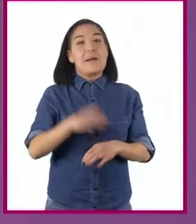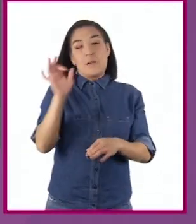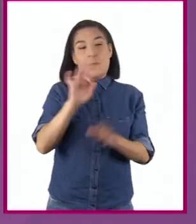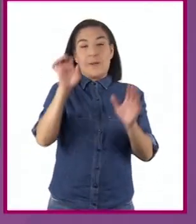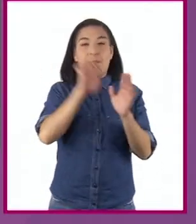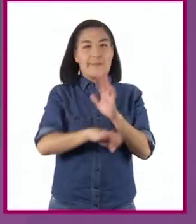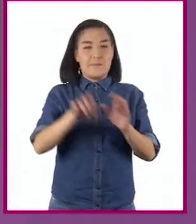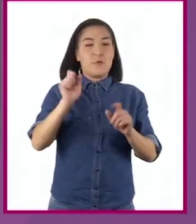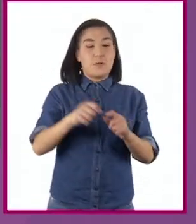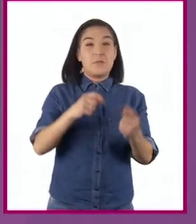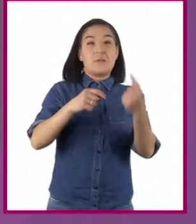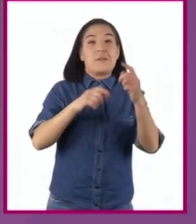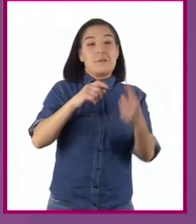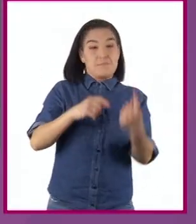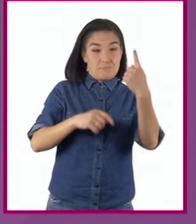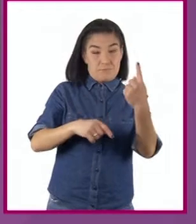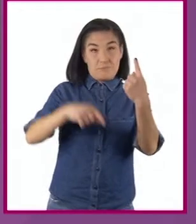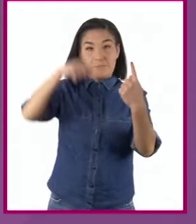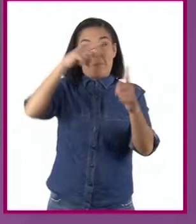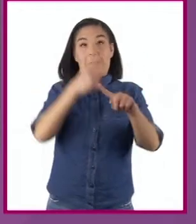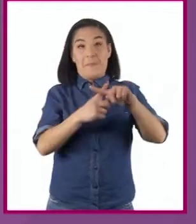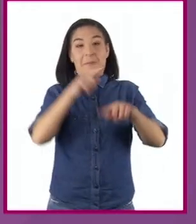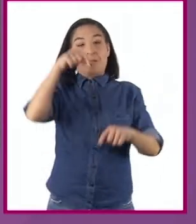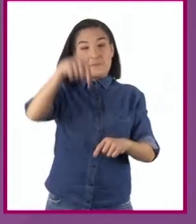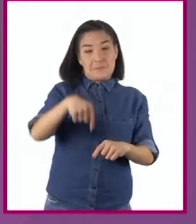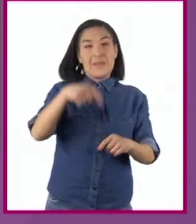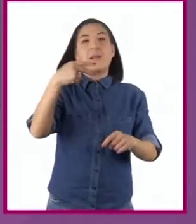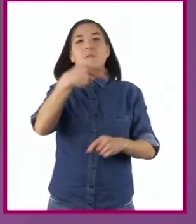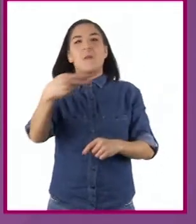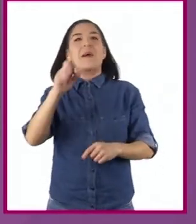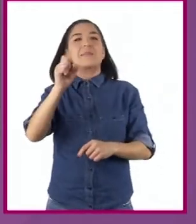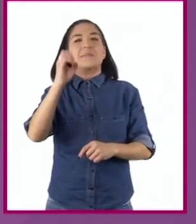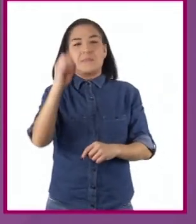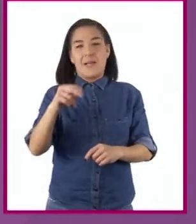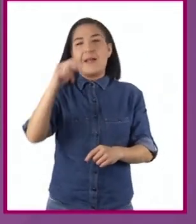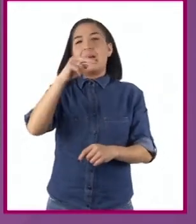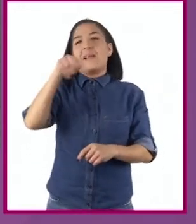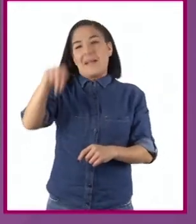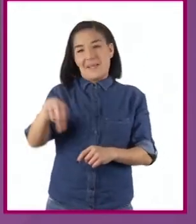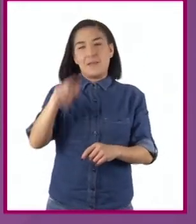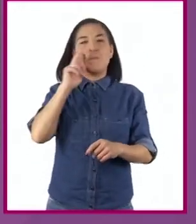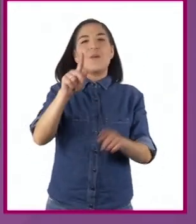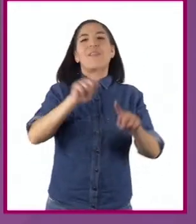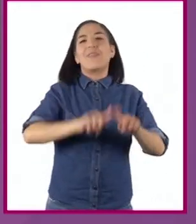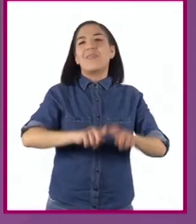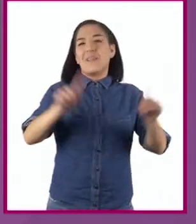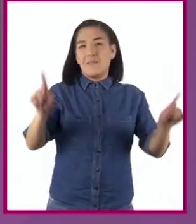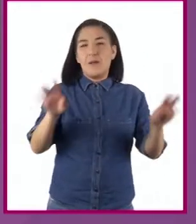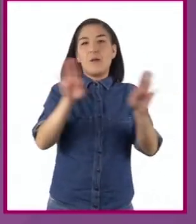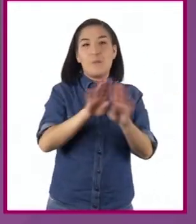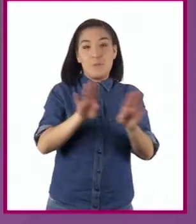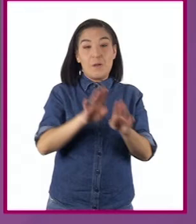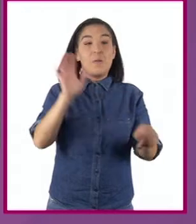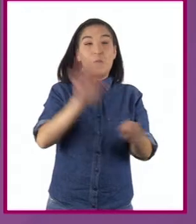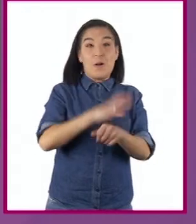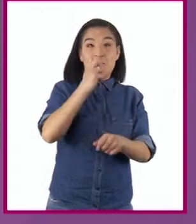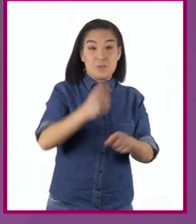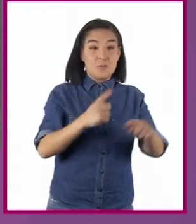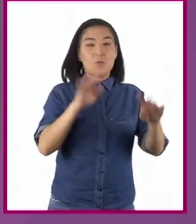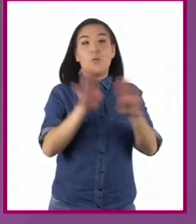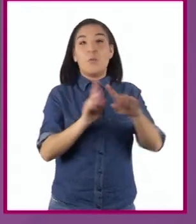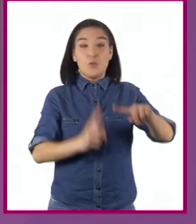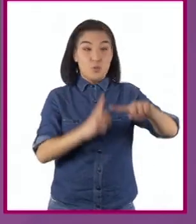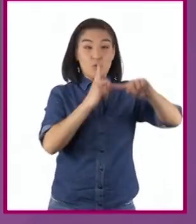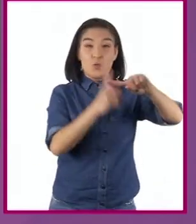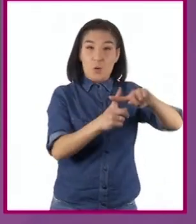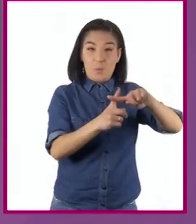ambos vectores uno junto al otro, veríamos que son iguales en magnitud, pero en sentido opuesto, por lo que al sumarse se anulan